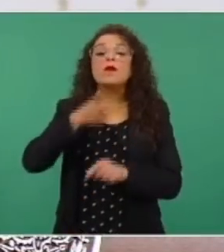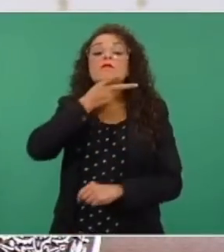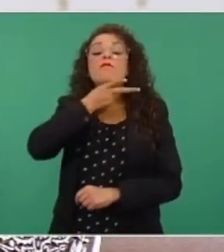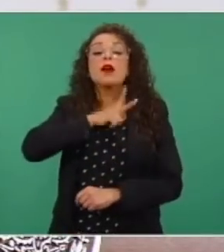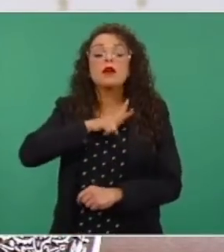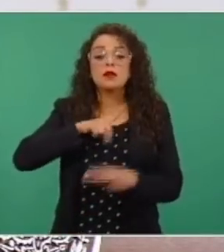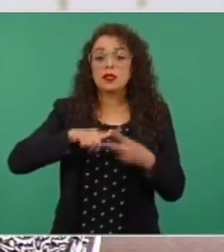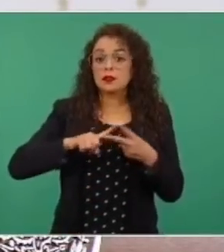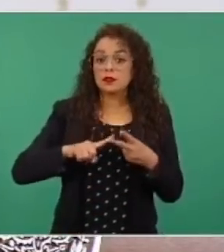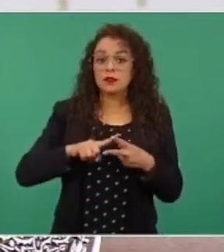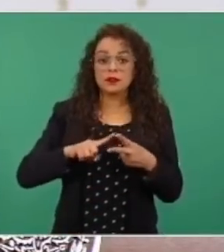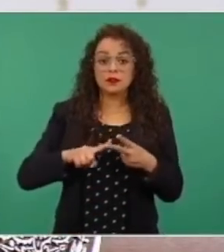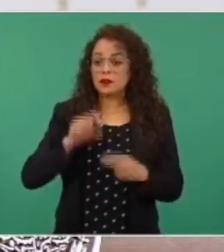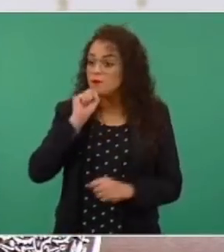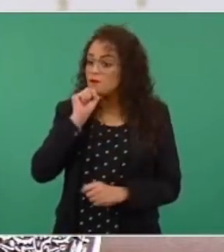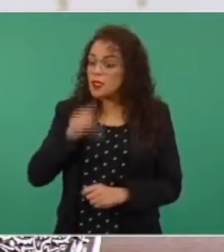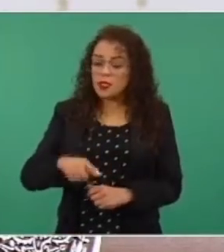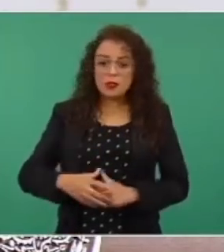pero